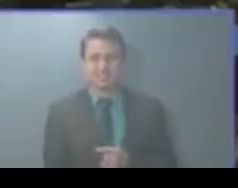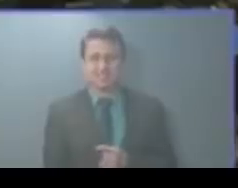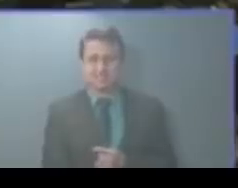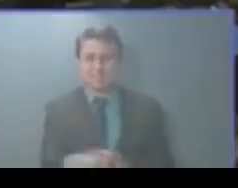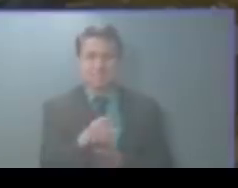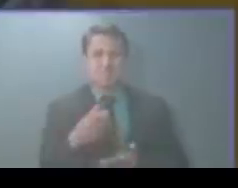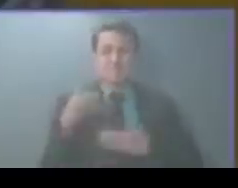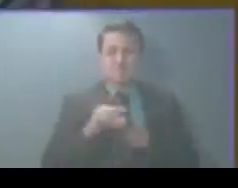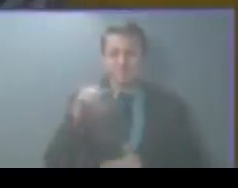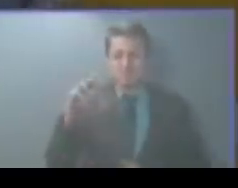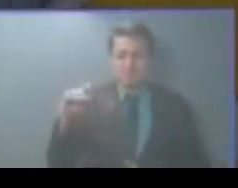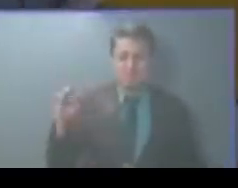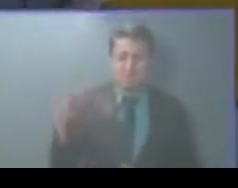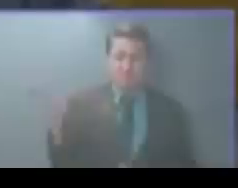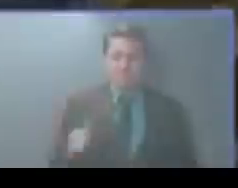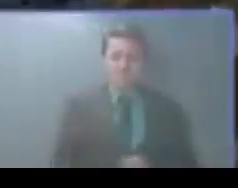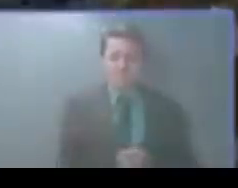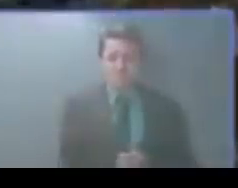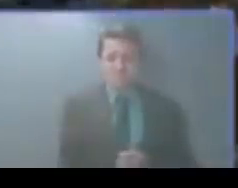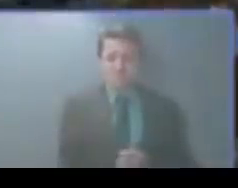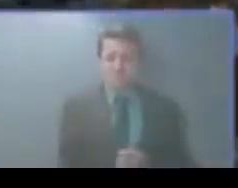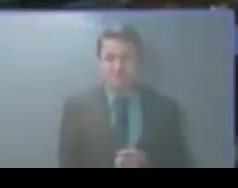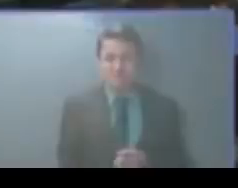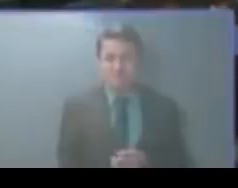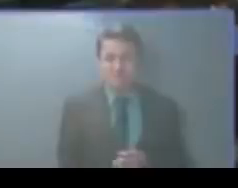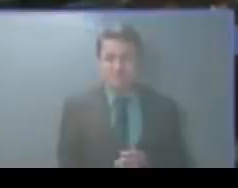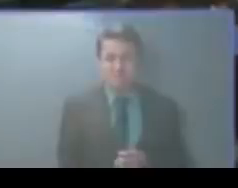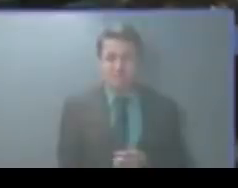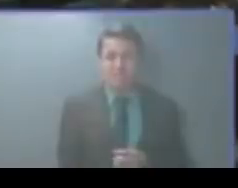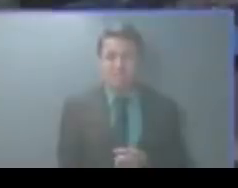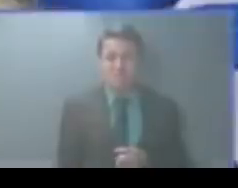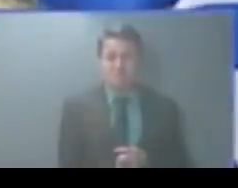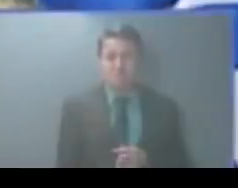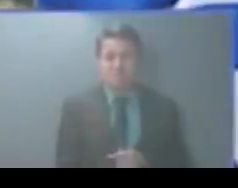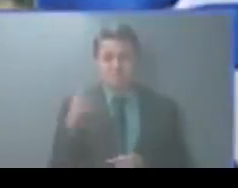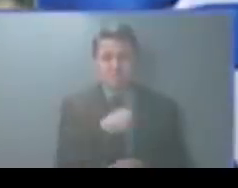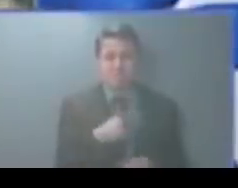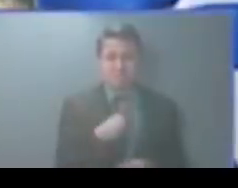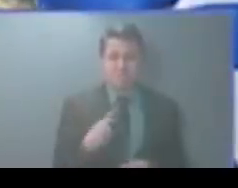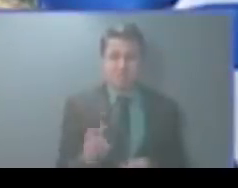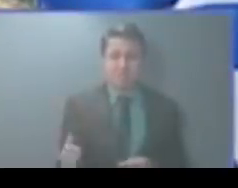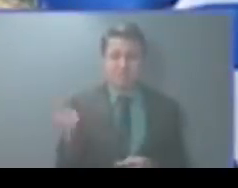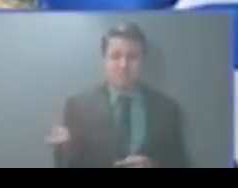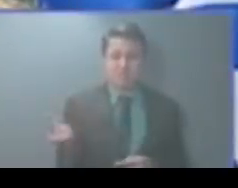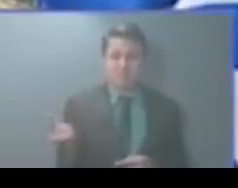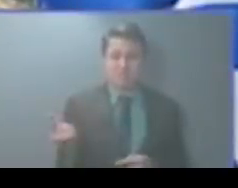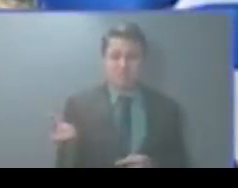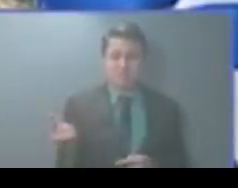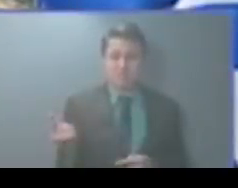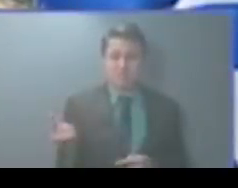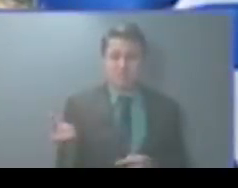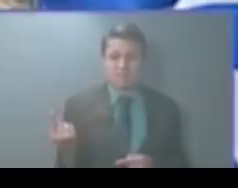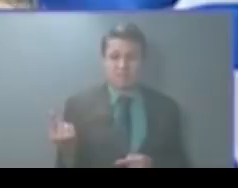Doctor Rodolfo Parker tiene la palabra. Muchas gracias, señor presidente. El ministro de la Defensa